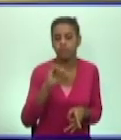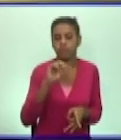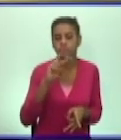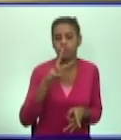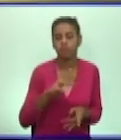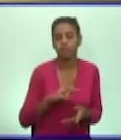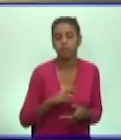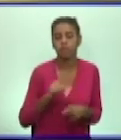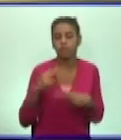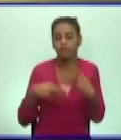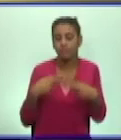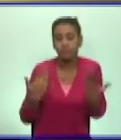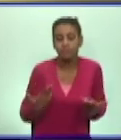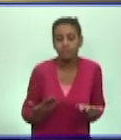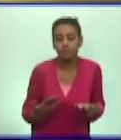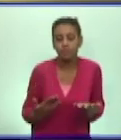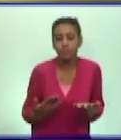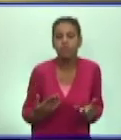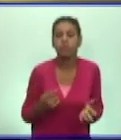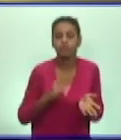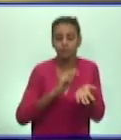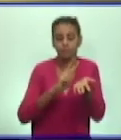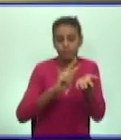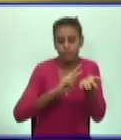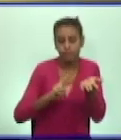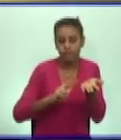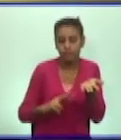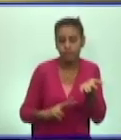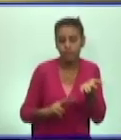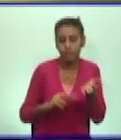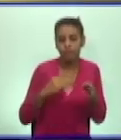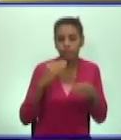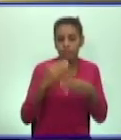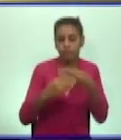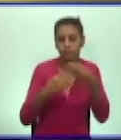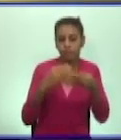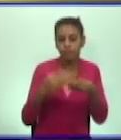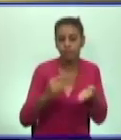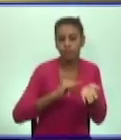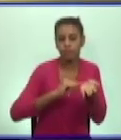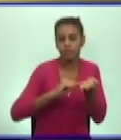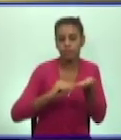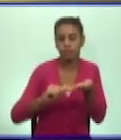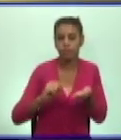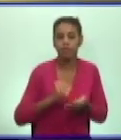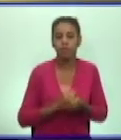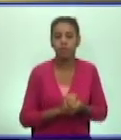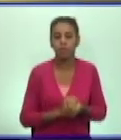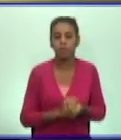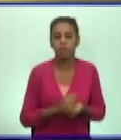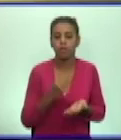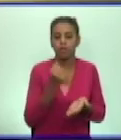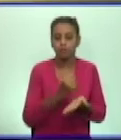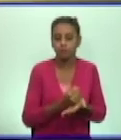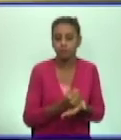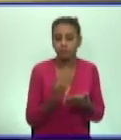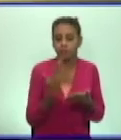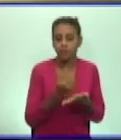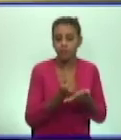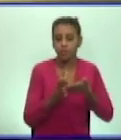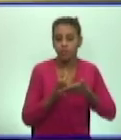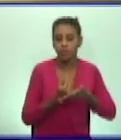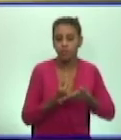van a descubrir ustedes en la medida que hagan el estudio independiente durante esta semana. Que para ello se van a apoyar en el libro, en la